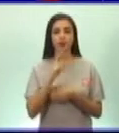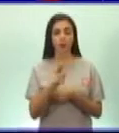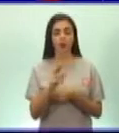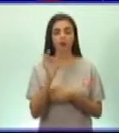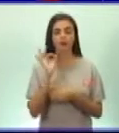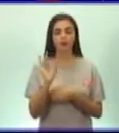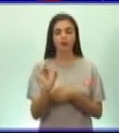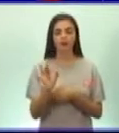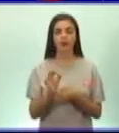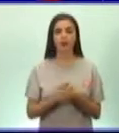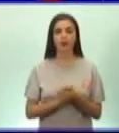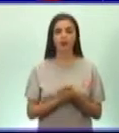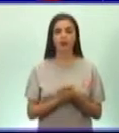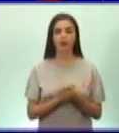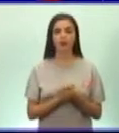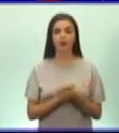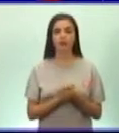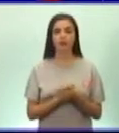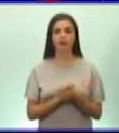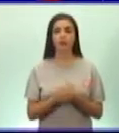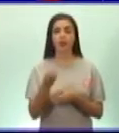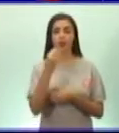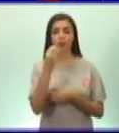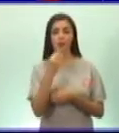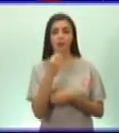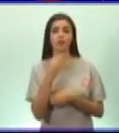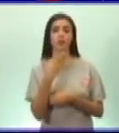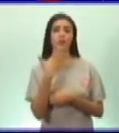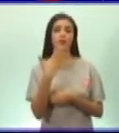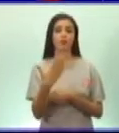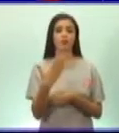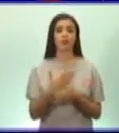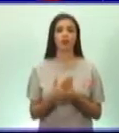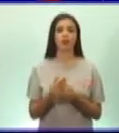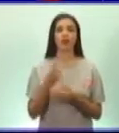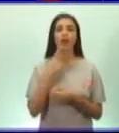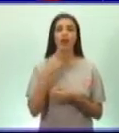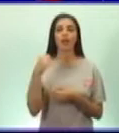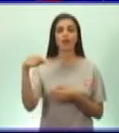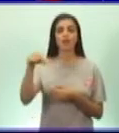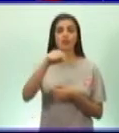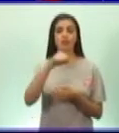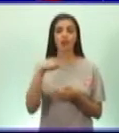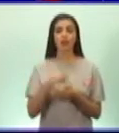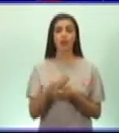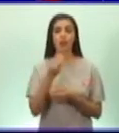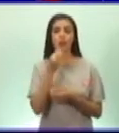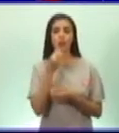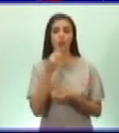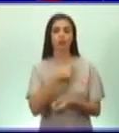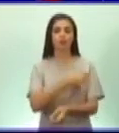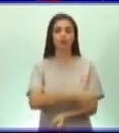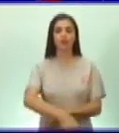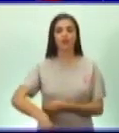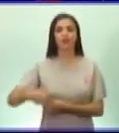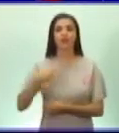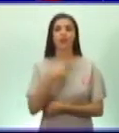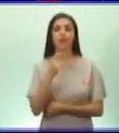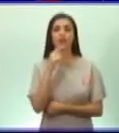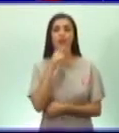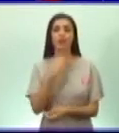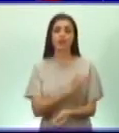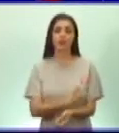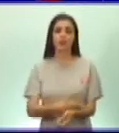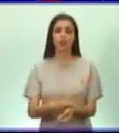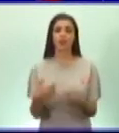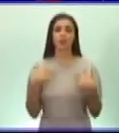verdadera. Una alimentación rica en grasas y sal puede ayudar a que circule mejor la sangre por el